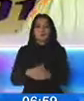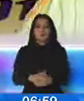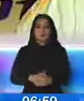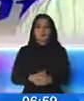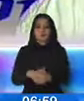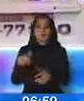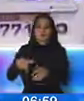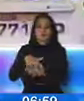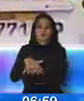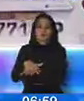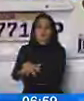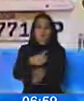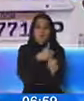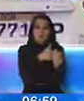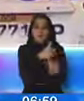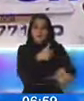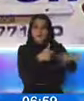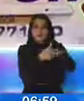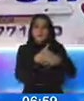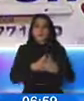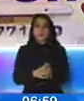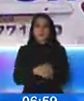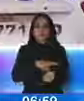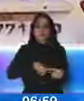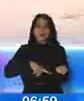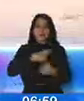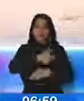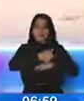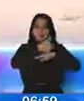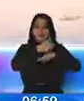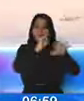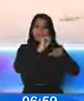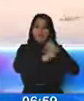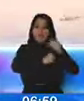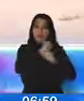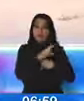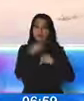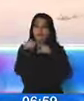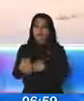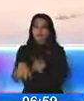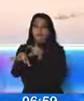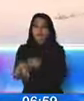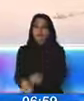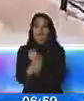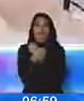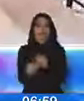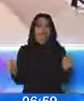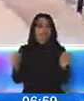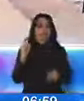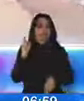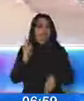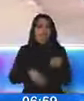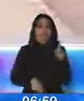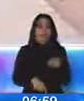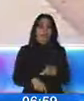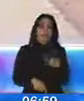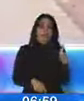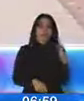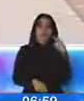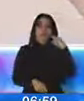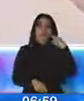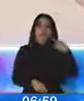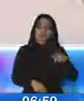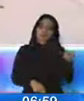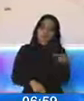un canal de riego. Según versiones, el hermano mayor de 7 años se lanzó para intentar salvarla sin suerte, mientras que la otra menor veía